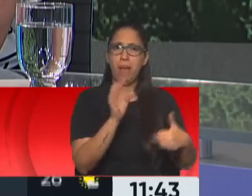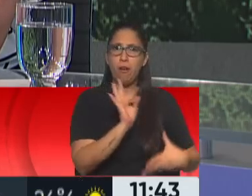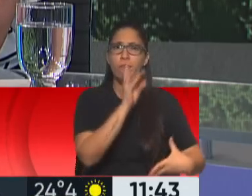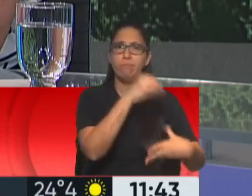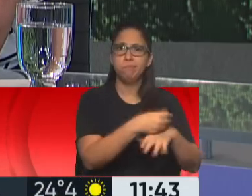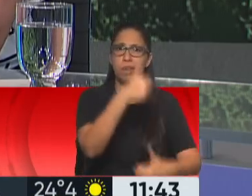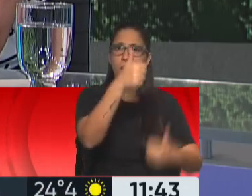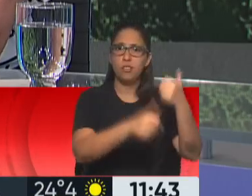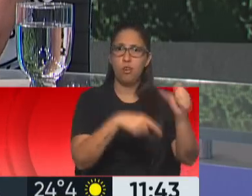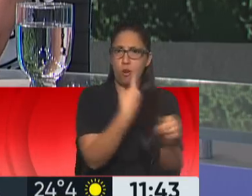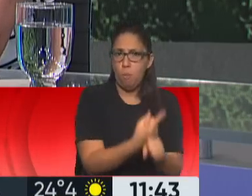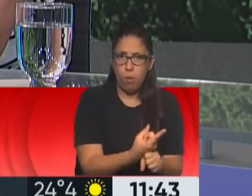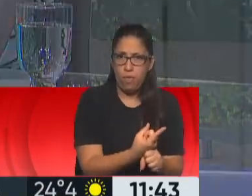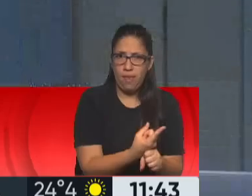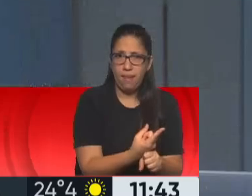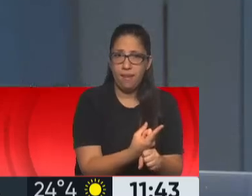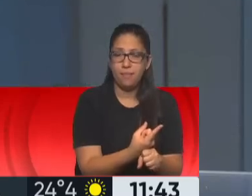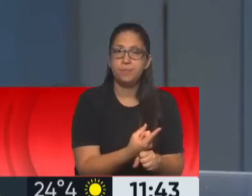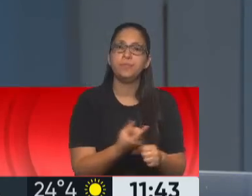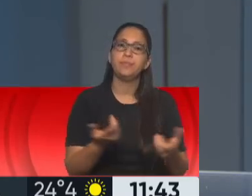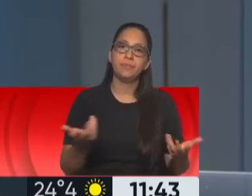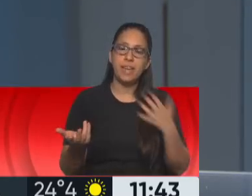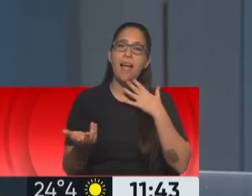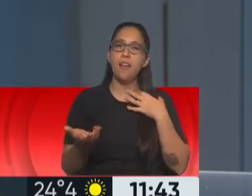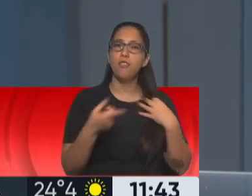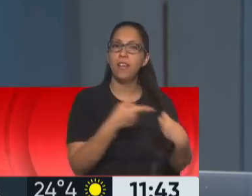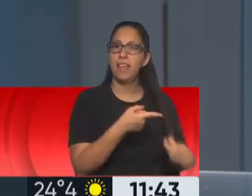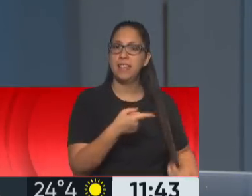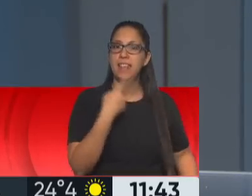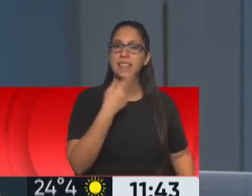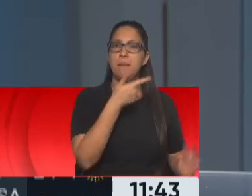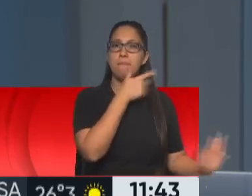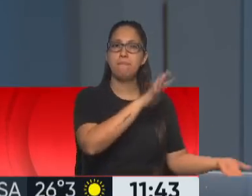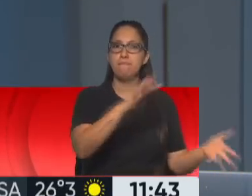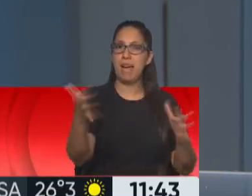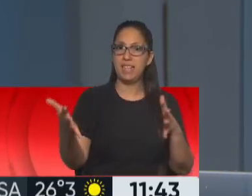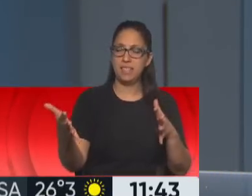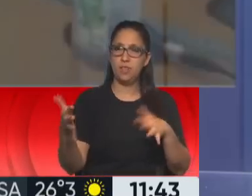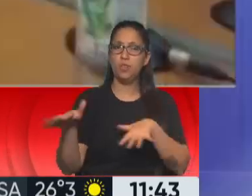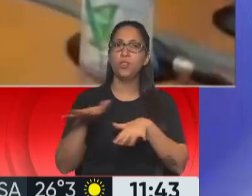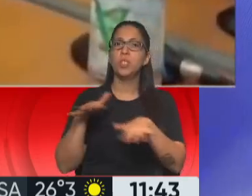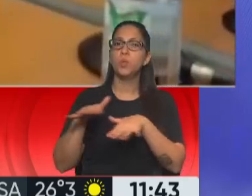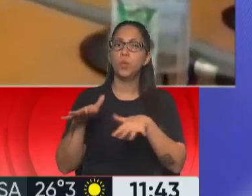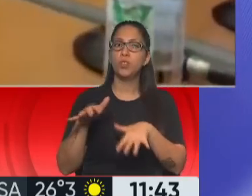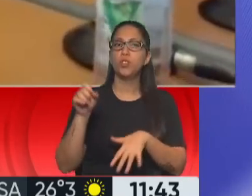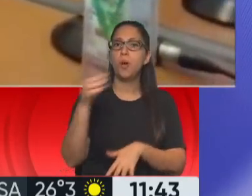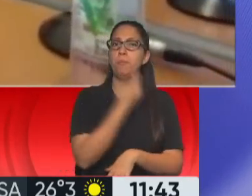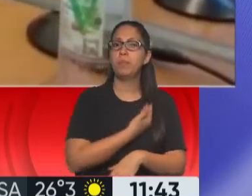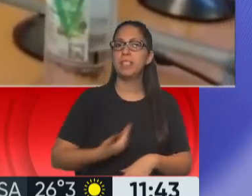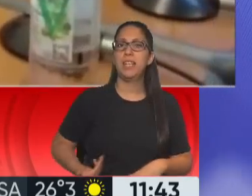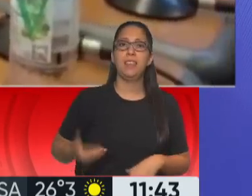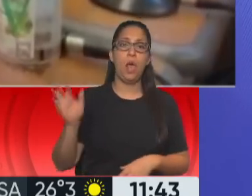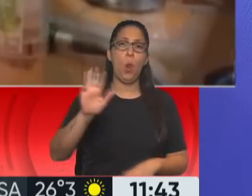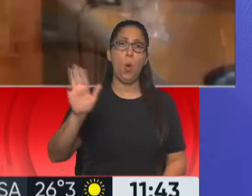participar de una elección como tal. Sí, exactamente. De hecho, ella emparenta esta situación a la que vivió el presidente Lula da